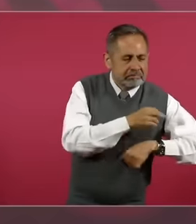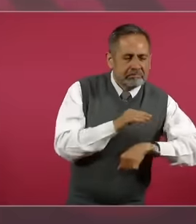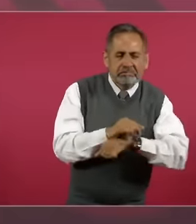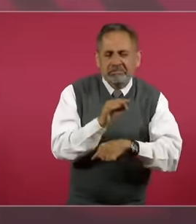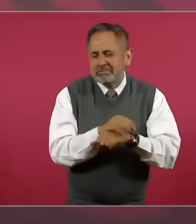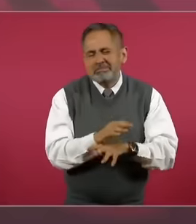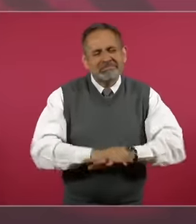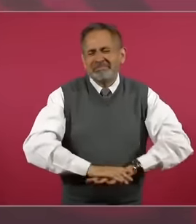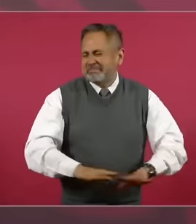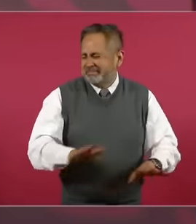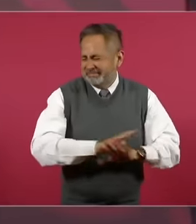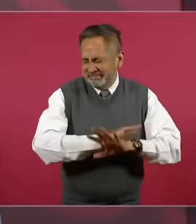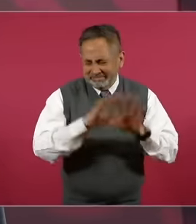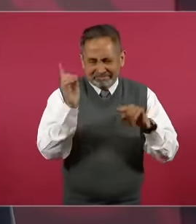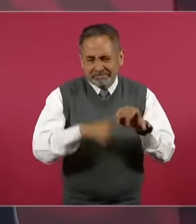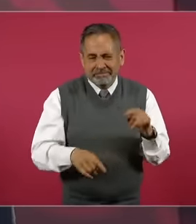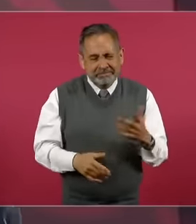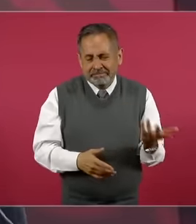con